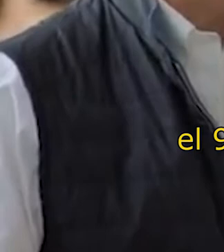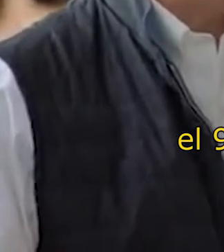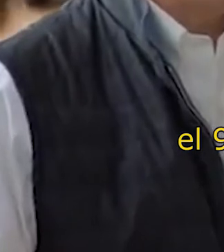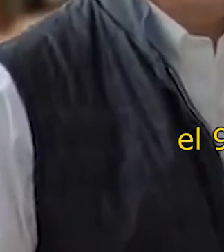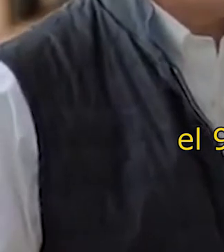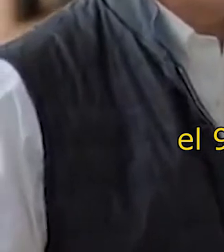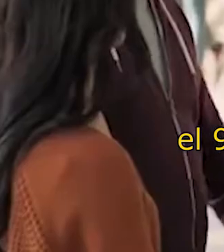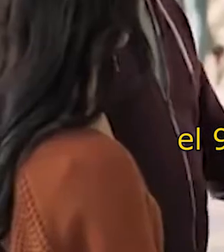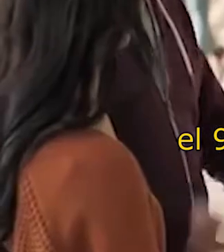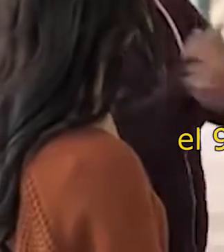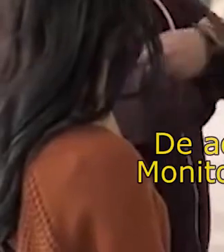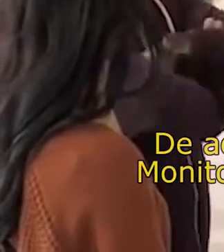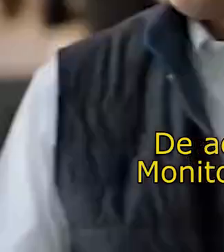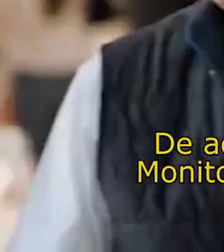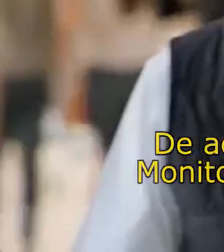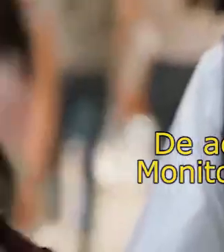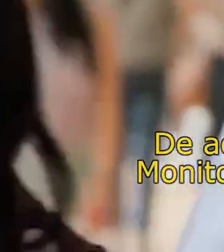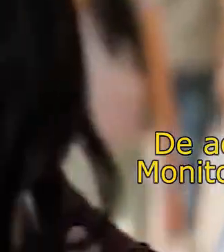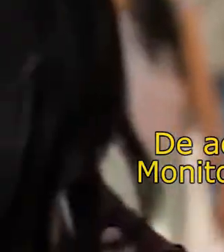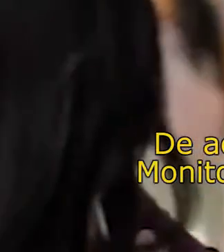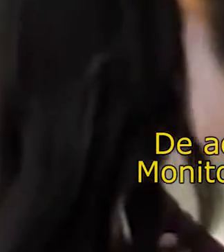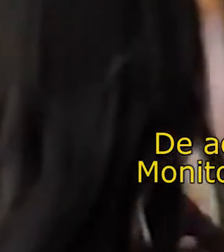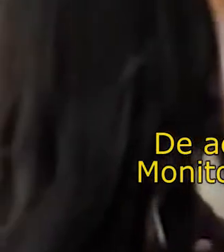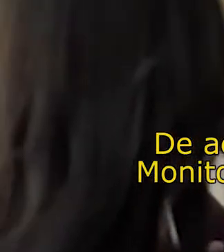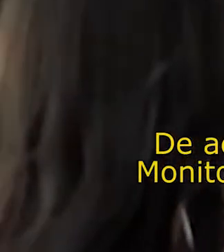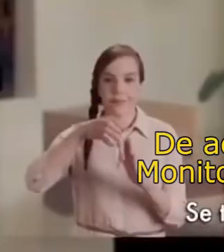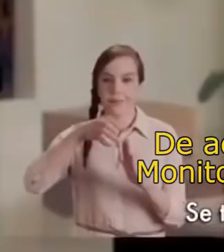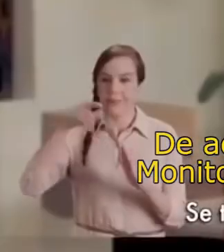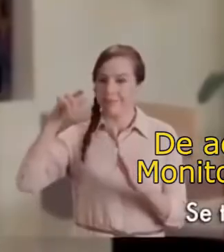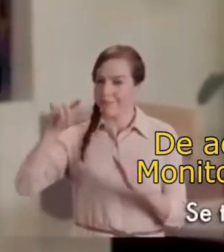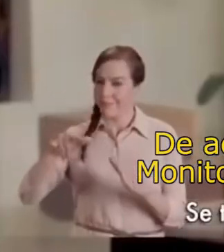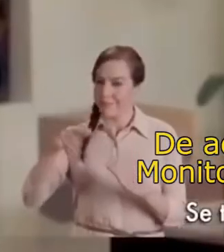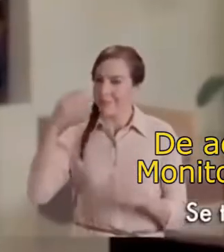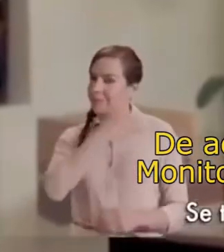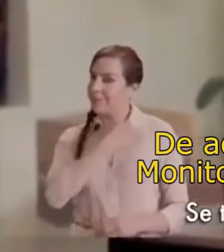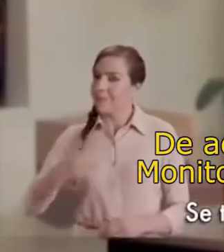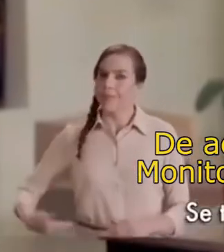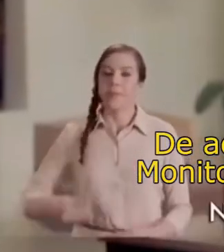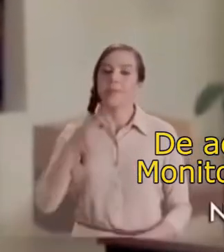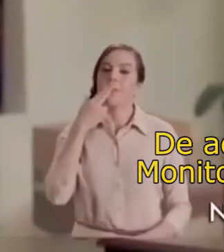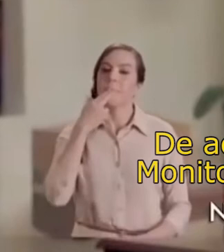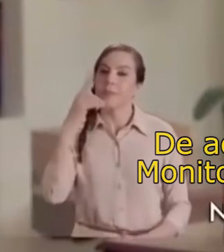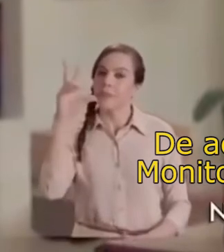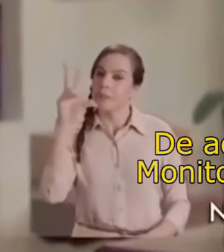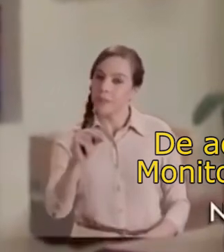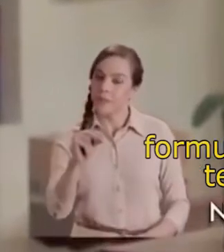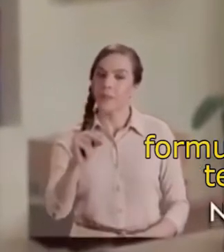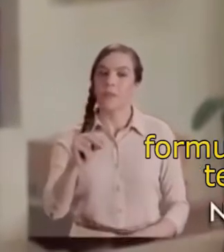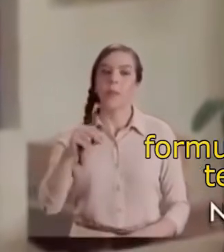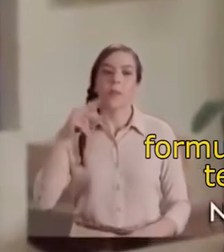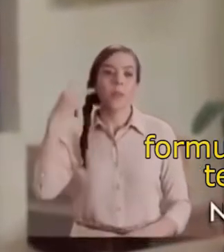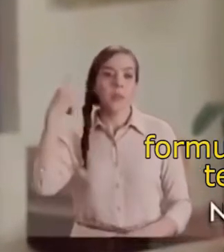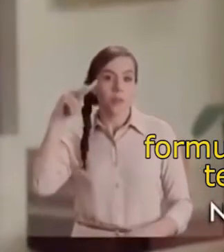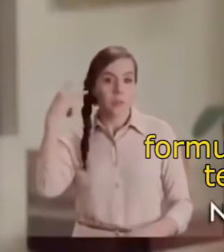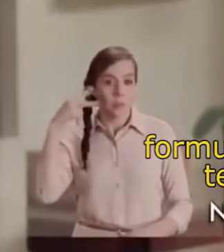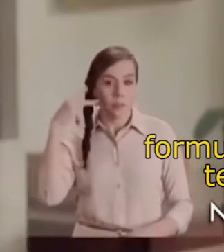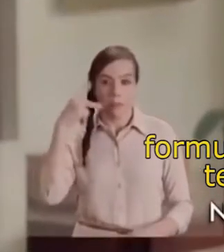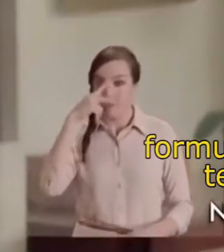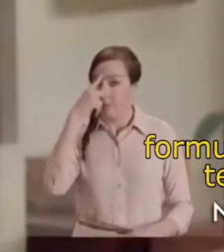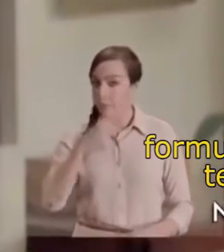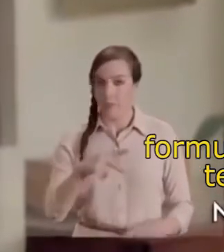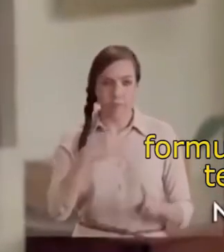general de la pauta de acuerdo con los informes estatales de monitoreo y nacional de los requerimientos formulados a los